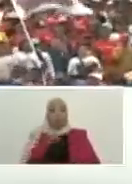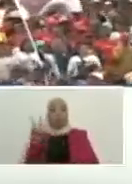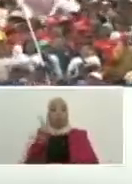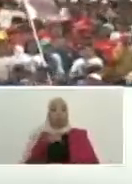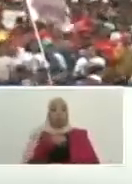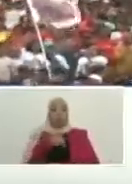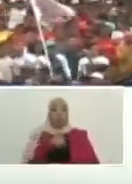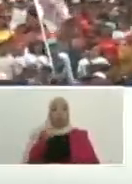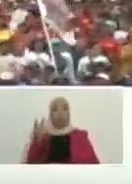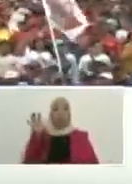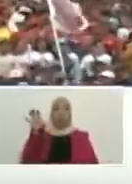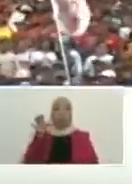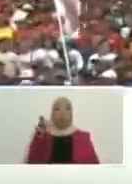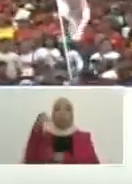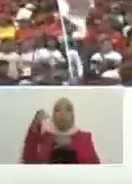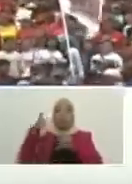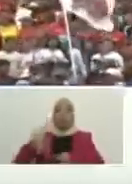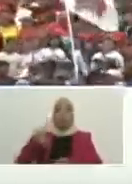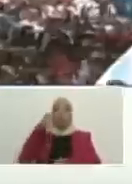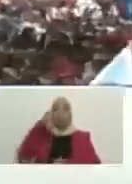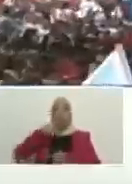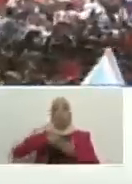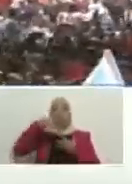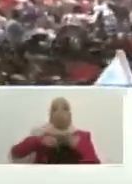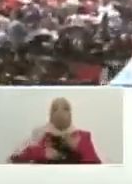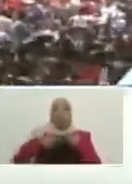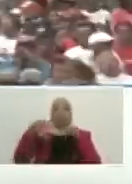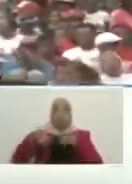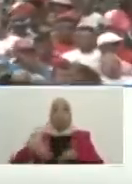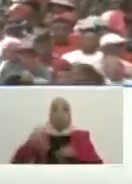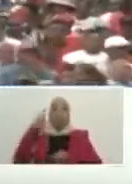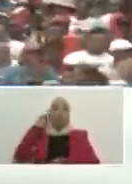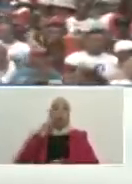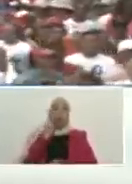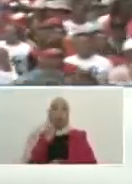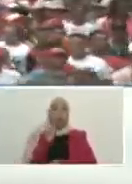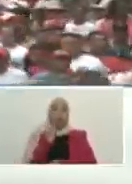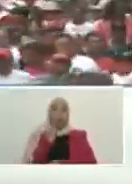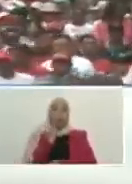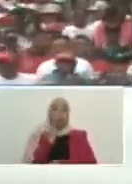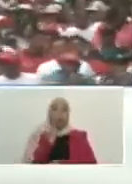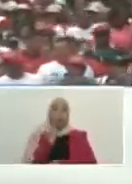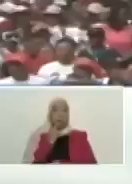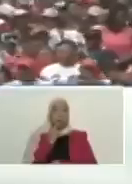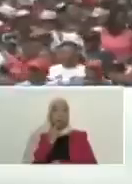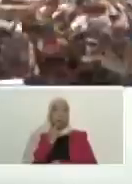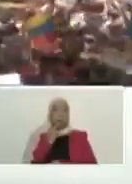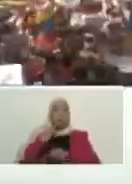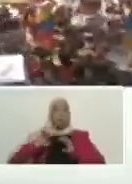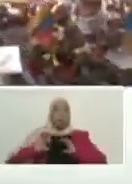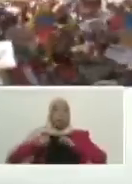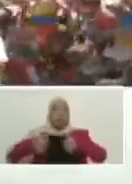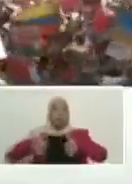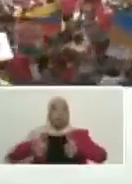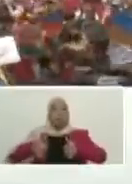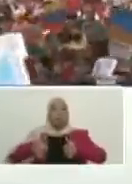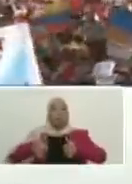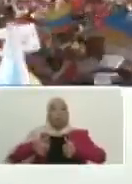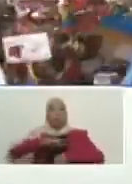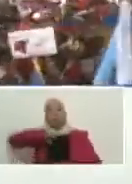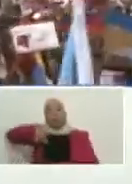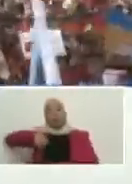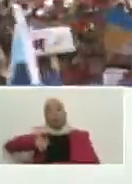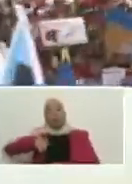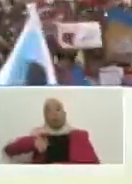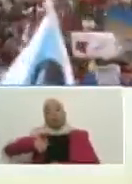al lado del rescate del proyecto original de Bolívar, surgió para